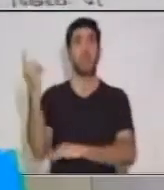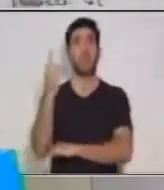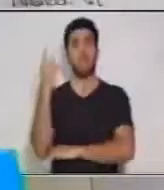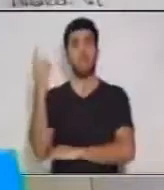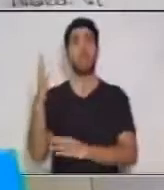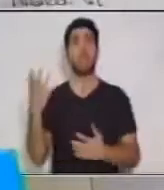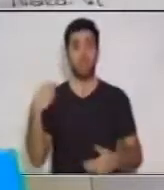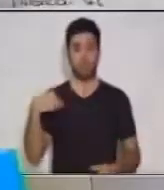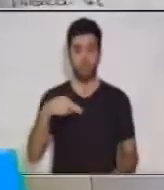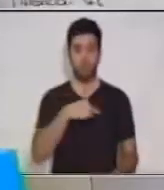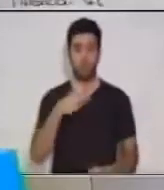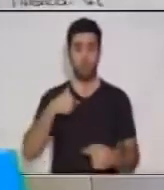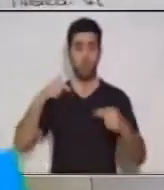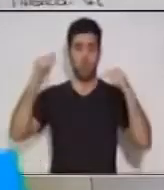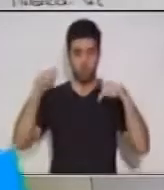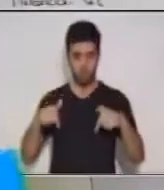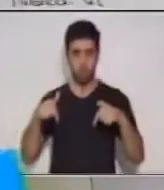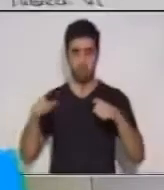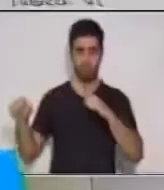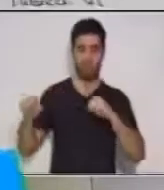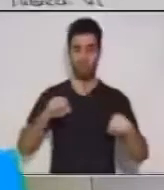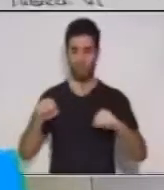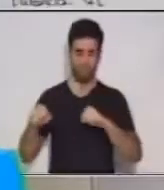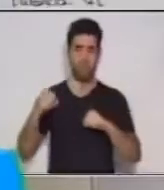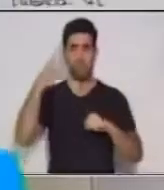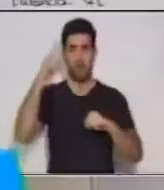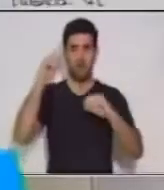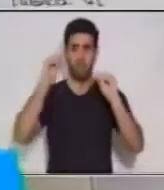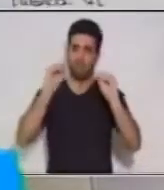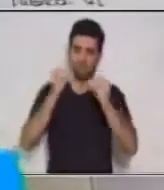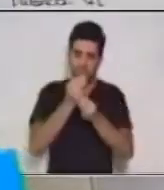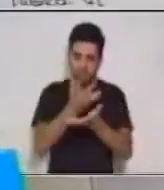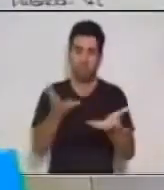recuerdes, nosotros estamos trabajando desde aquí para